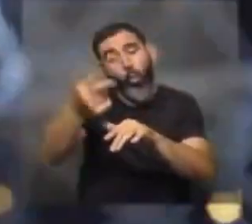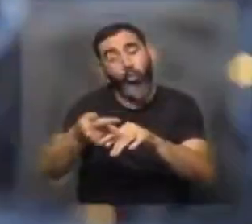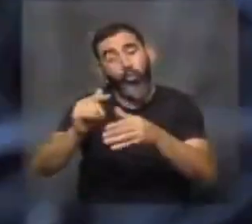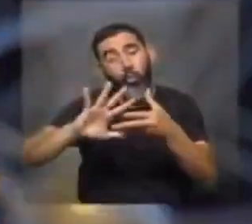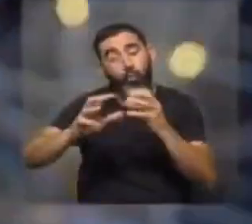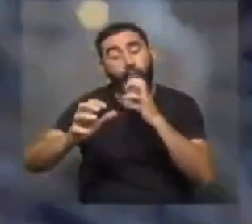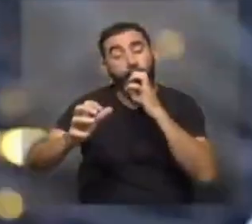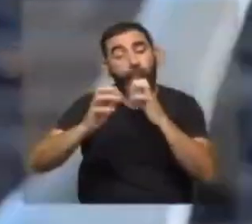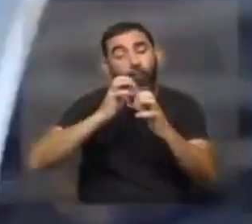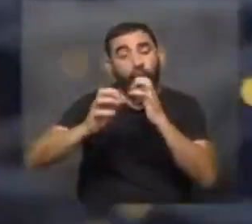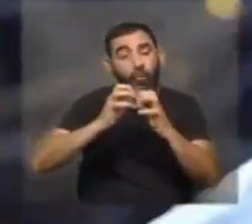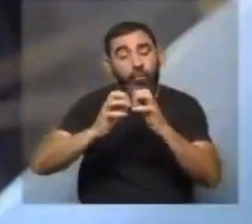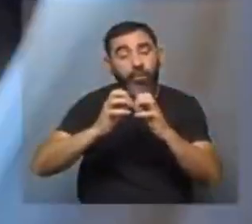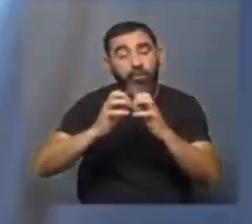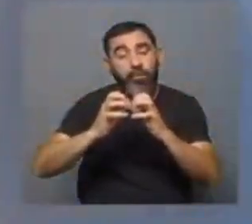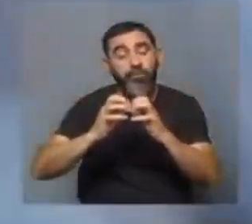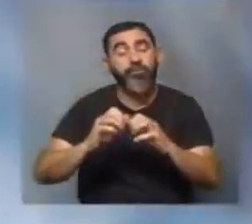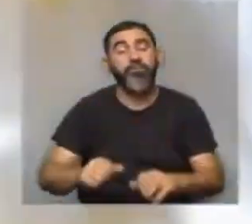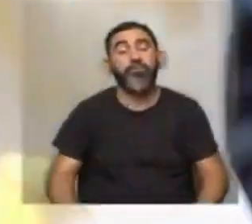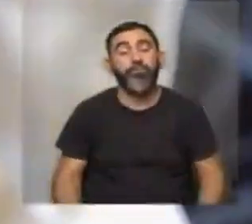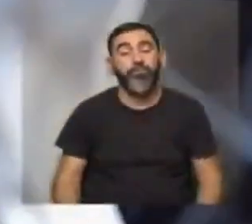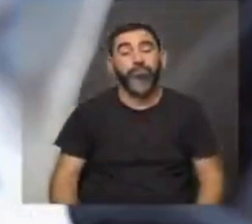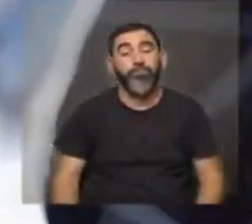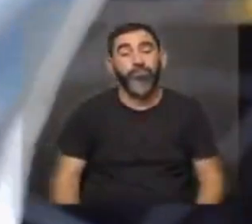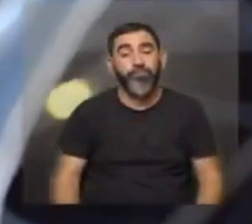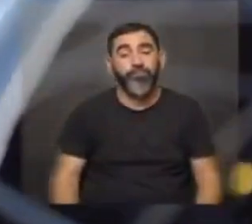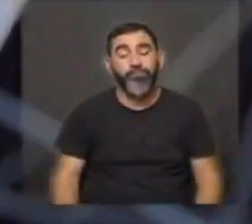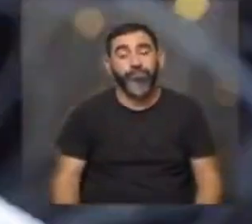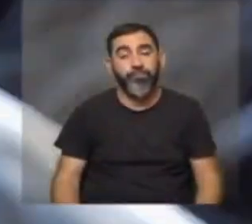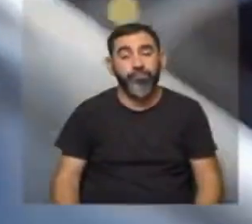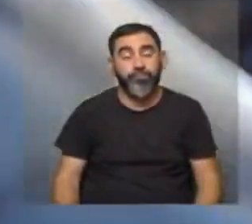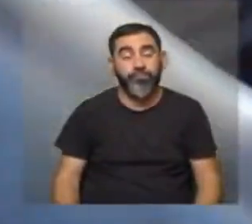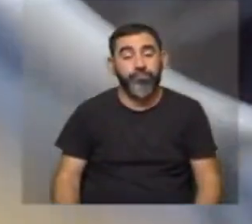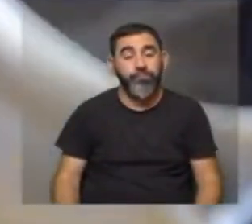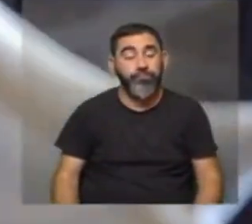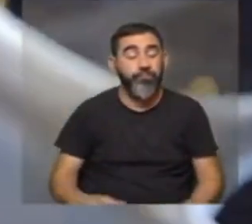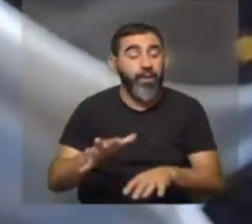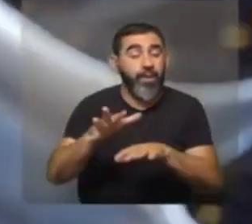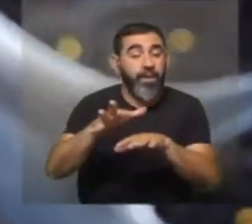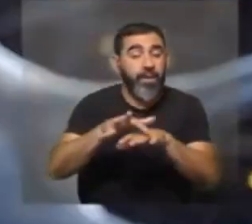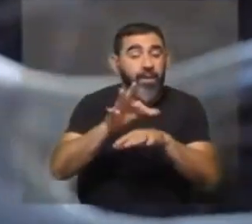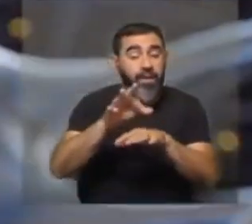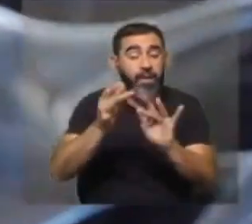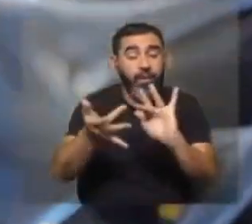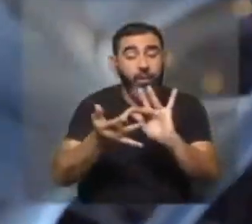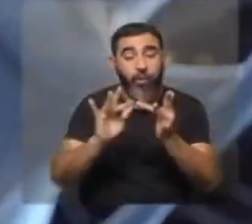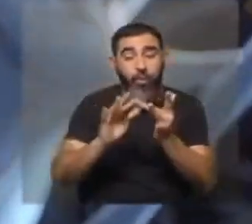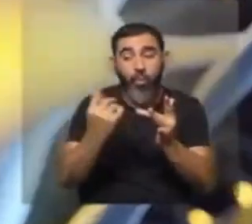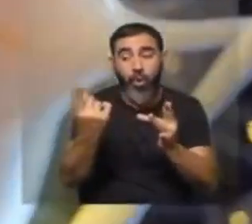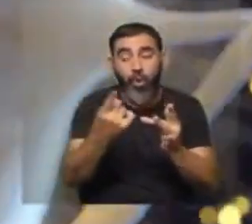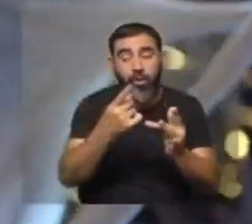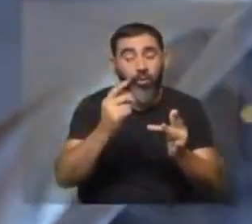tipo de energía, la energía eléctrica, que es, digamos, el lenguaje que utilizan las neuronas para comunicarse entre sí.